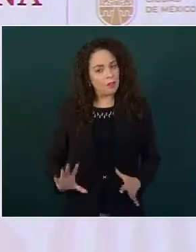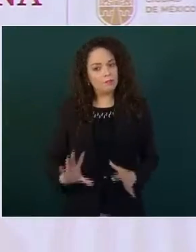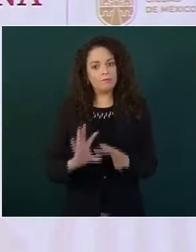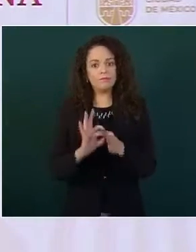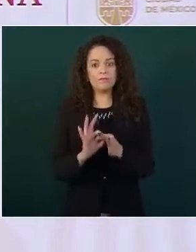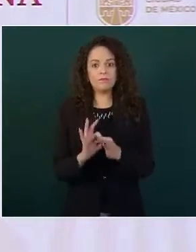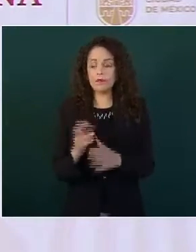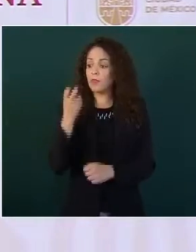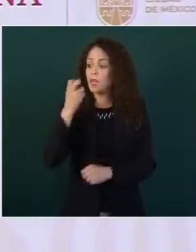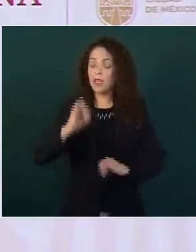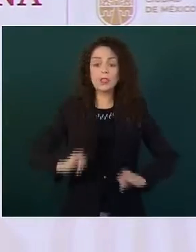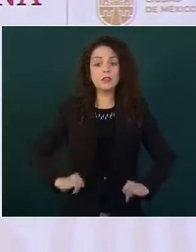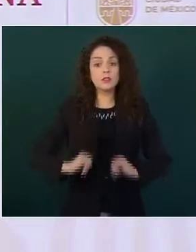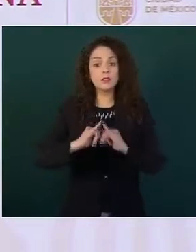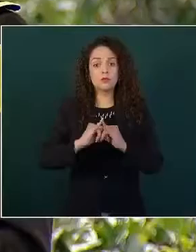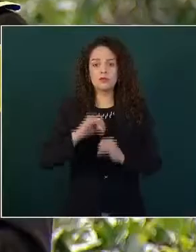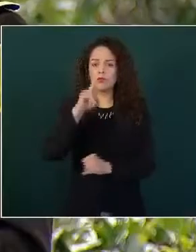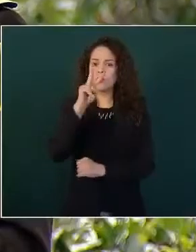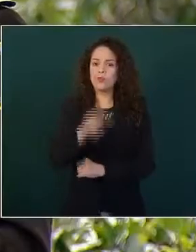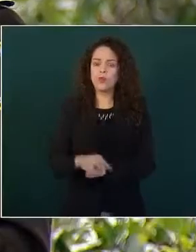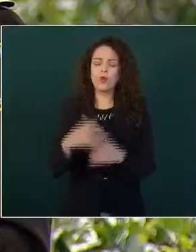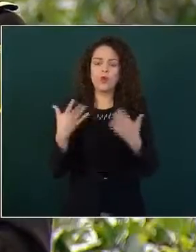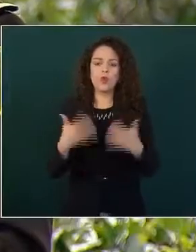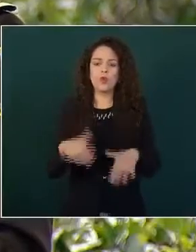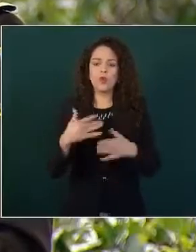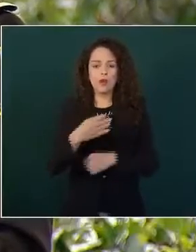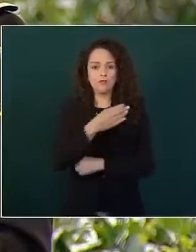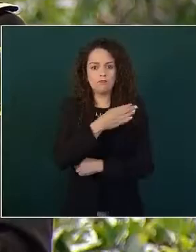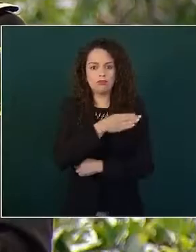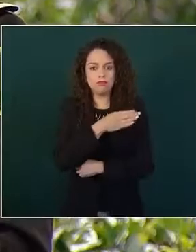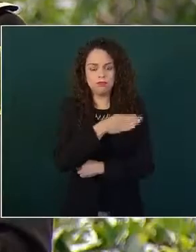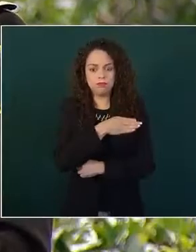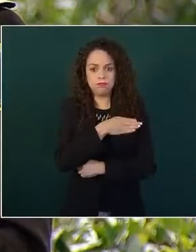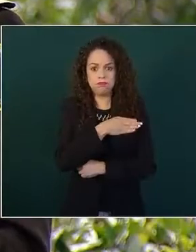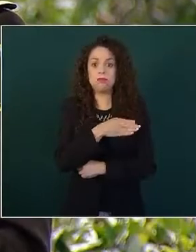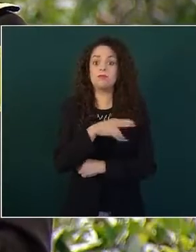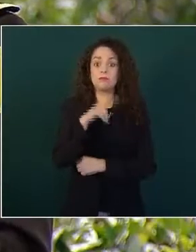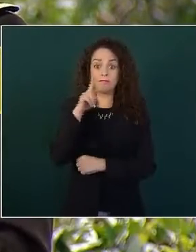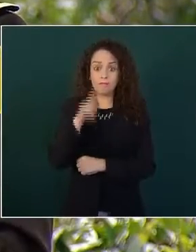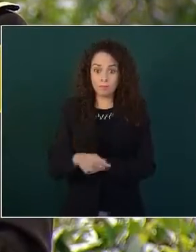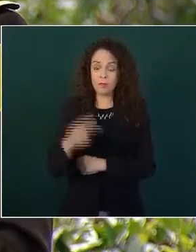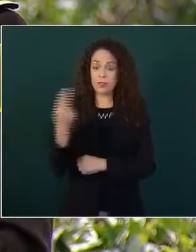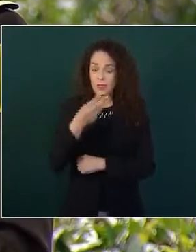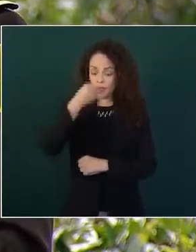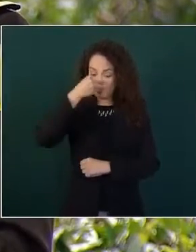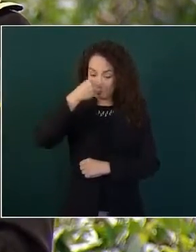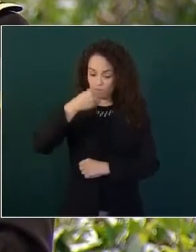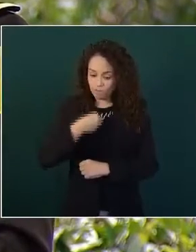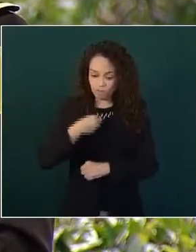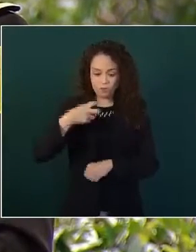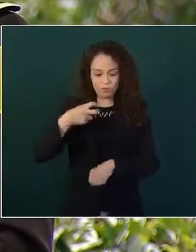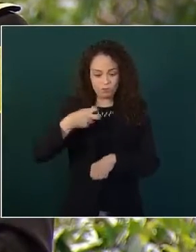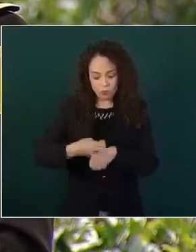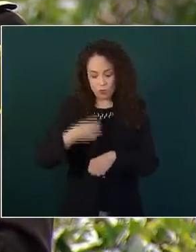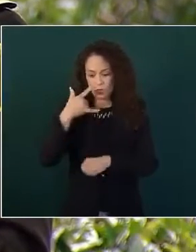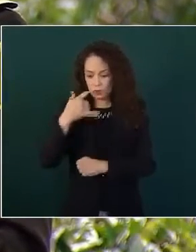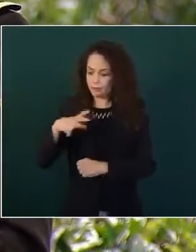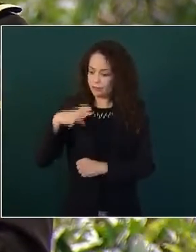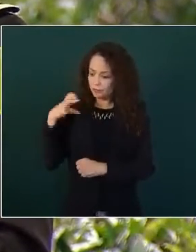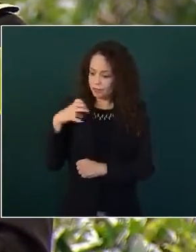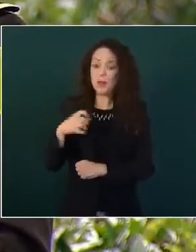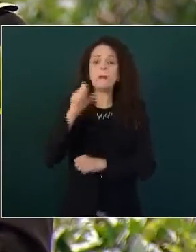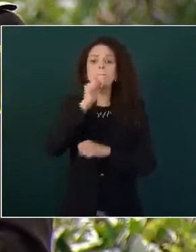una institución noble que, así como demanda abnegación y sacrificio, también nos brinda